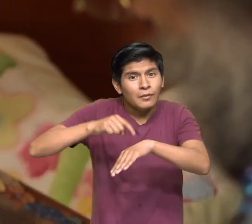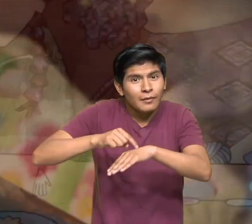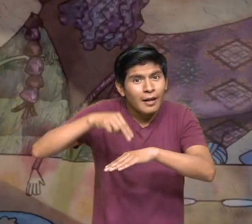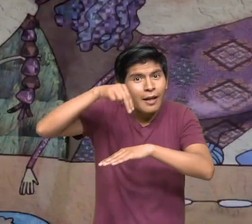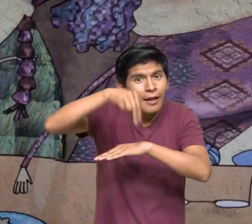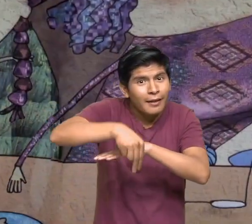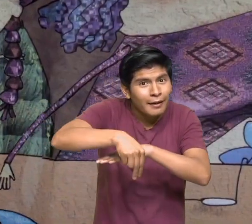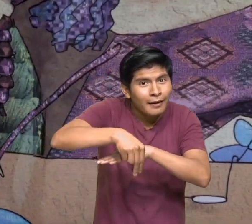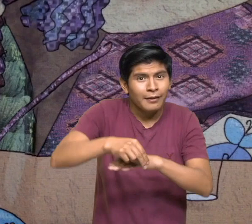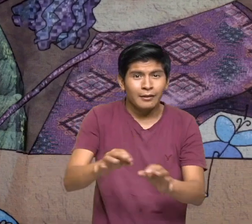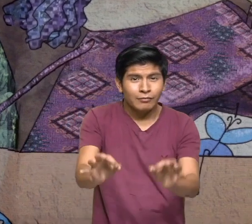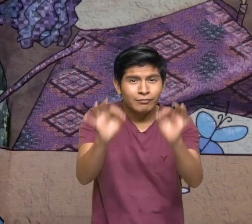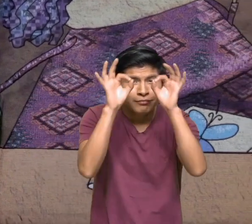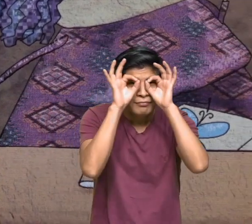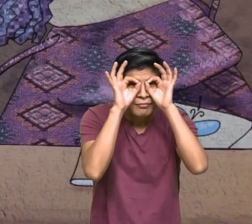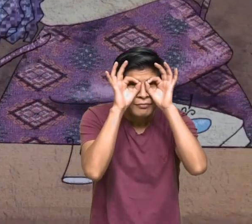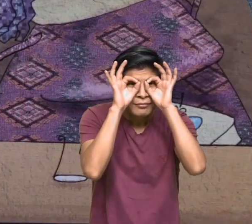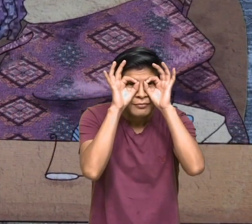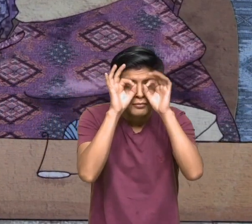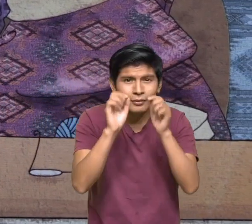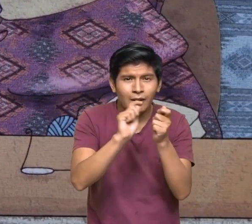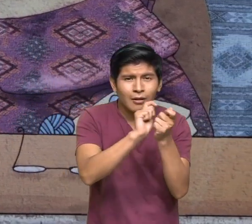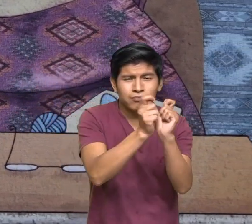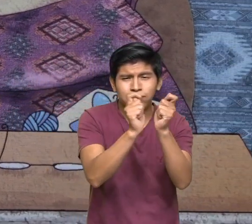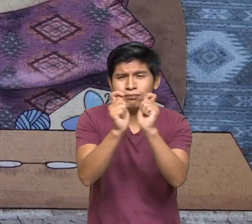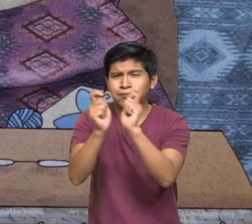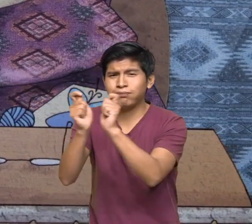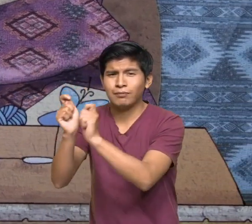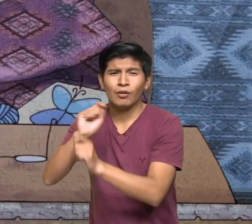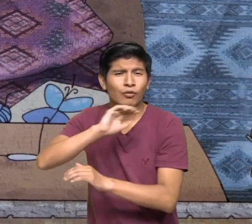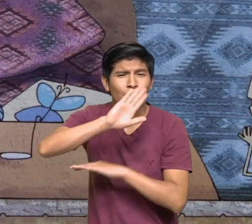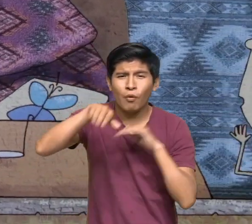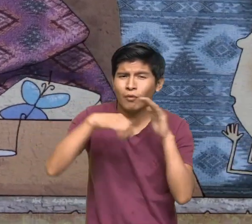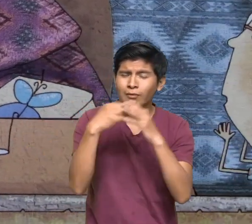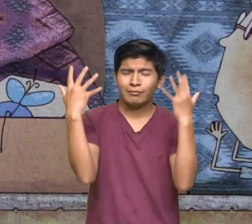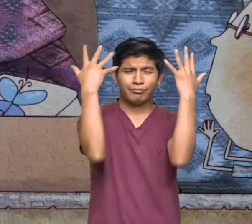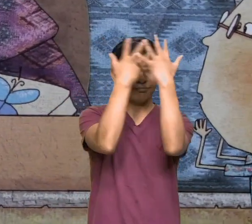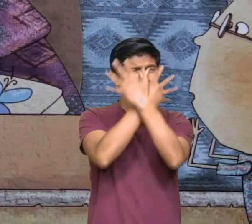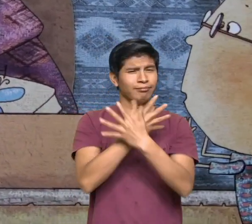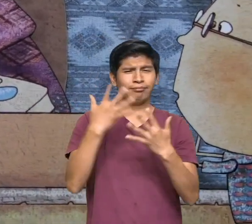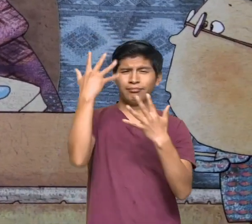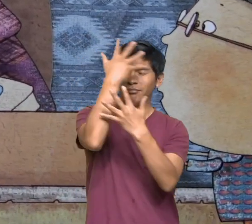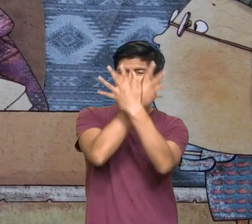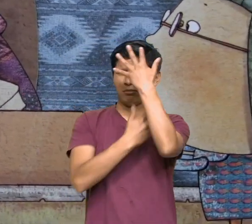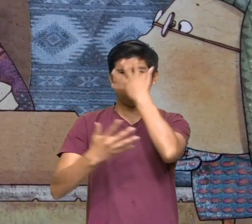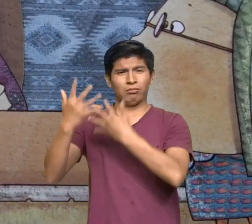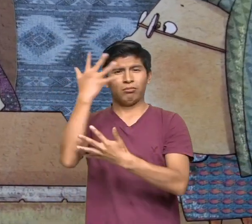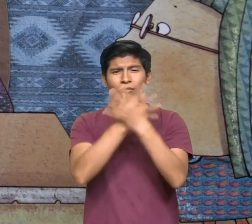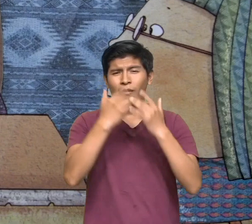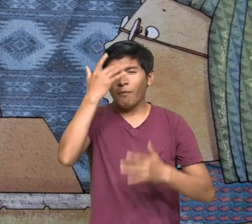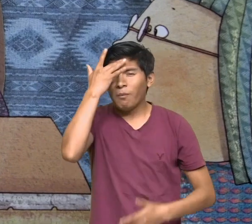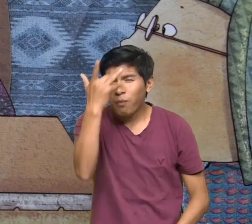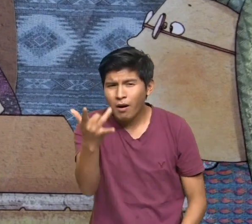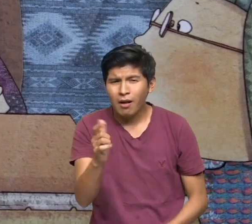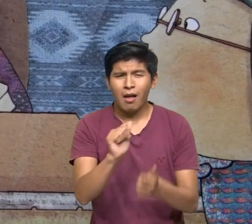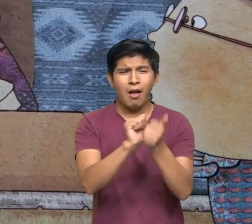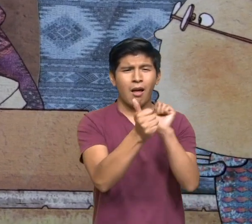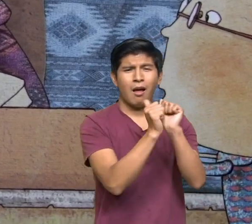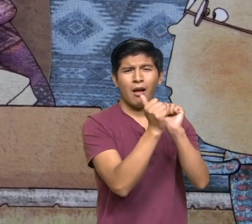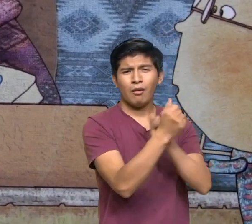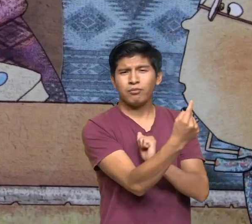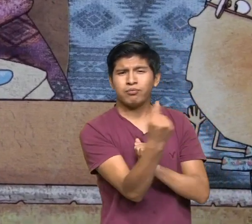Cuando Mónica, su nieta, se cambia los lentes con sus amigas, ve todo mal y